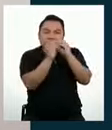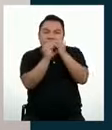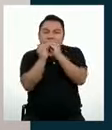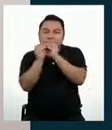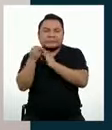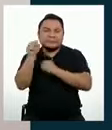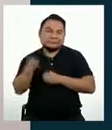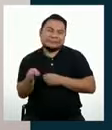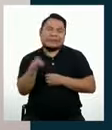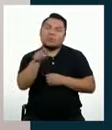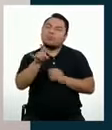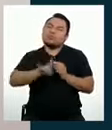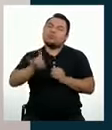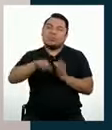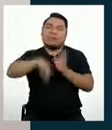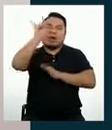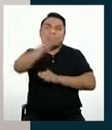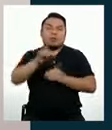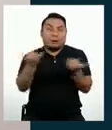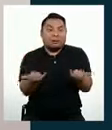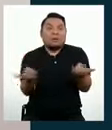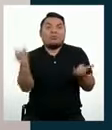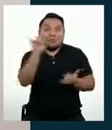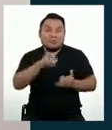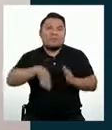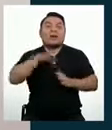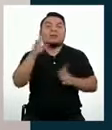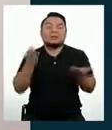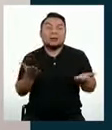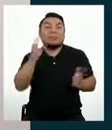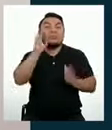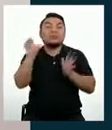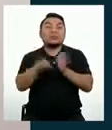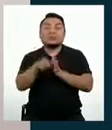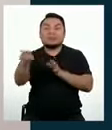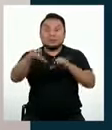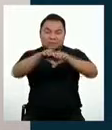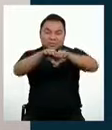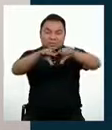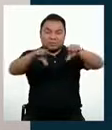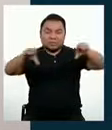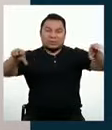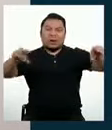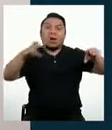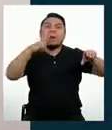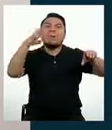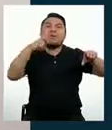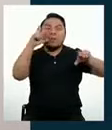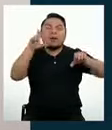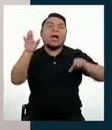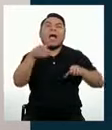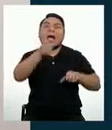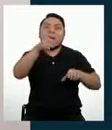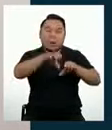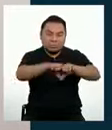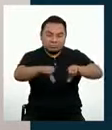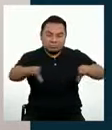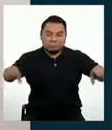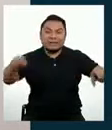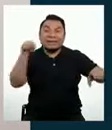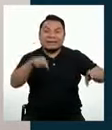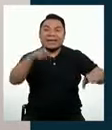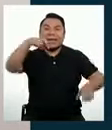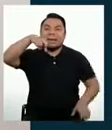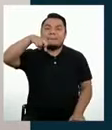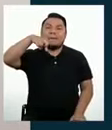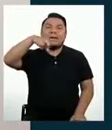más usados en la actualidad. ¿Han visto, por ejemplo, los tubos plomos para cañerías? Esos son de